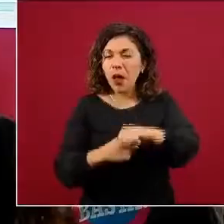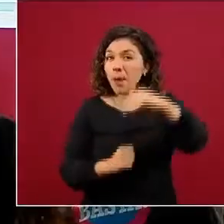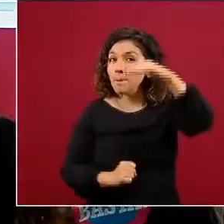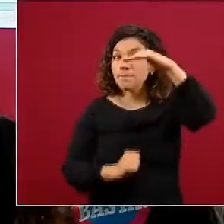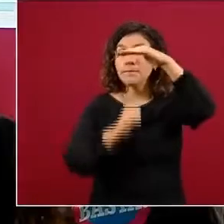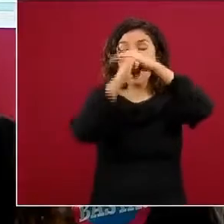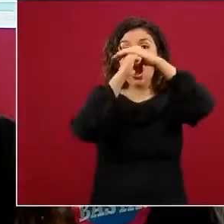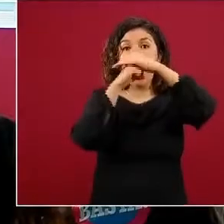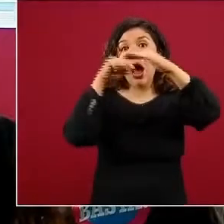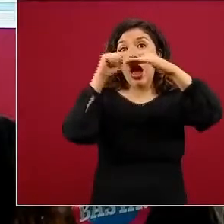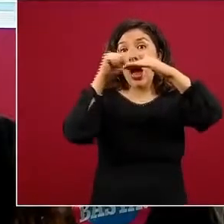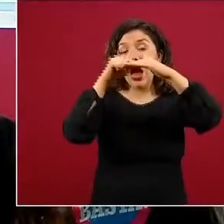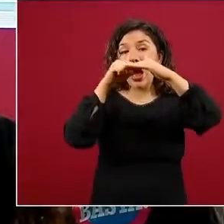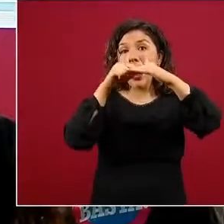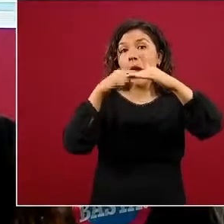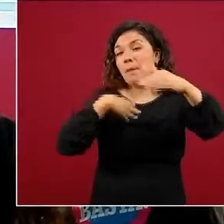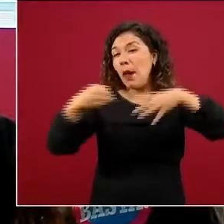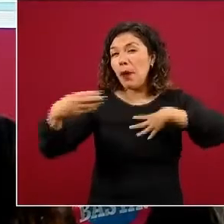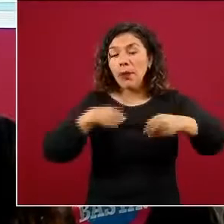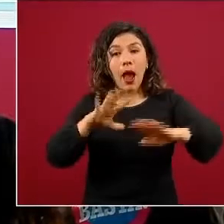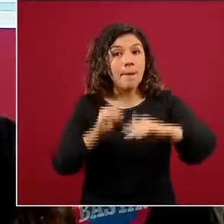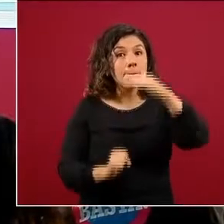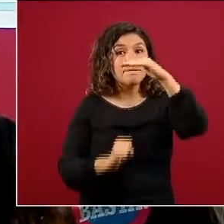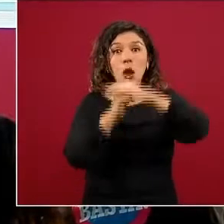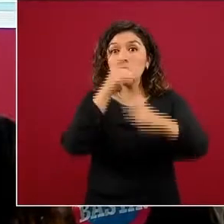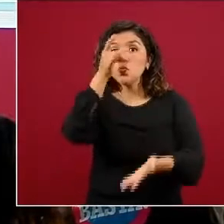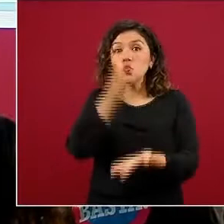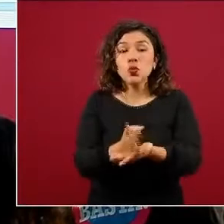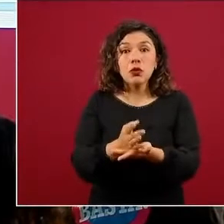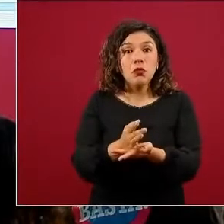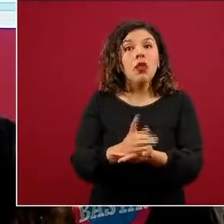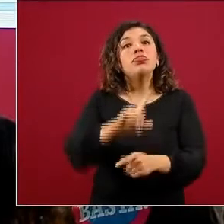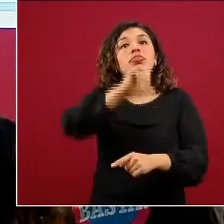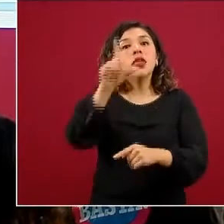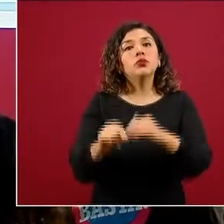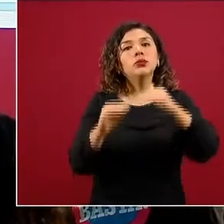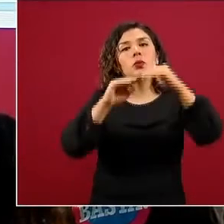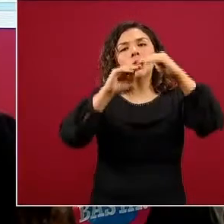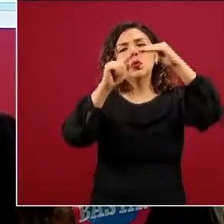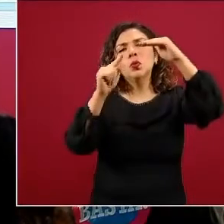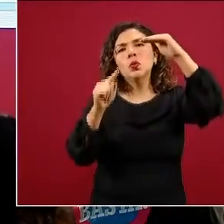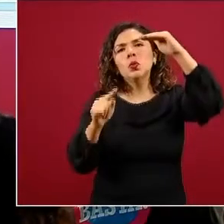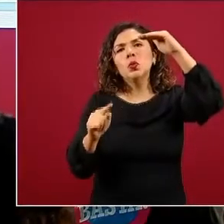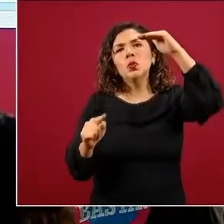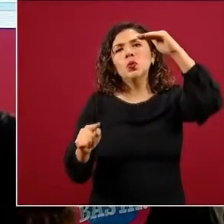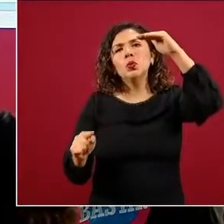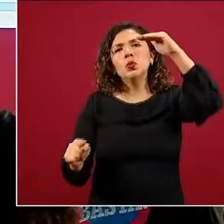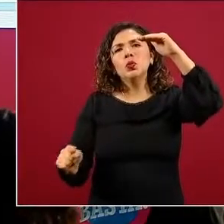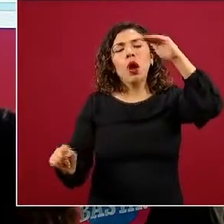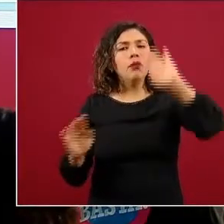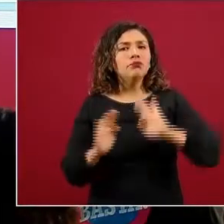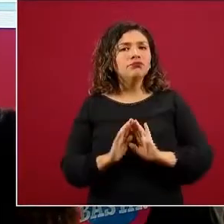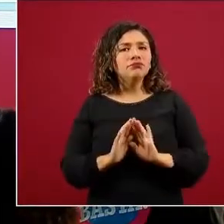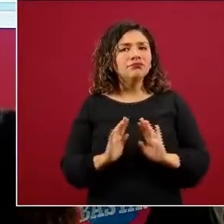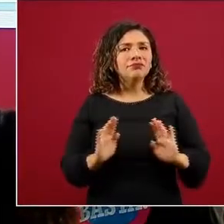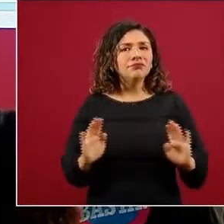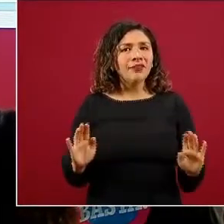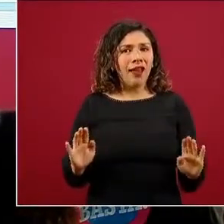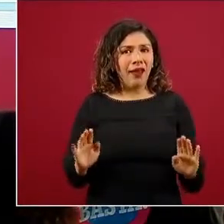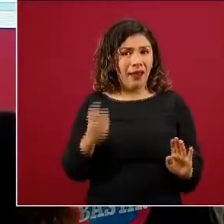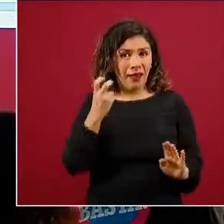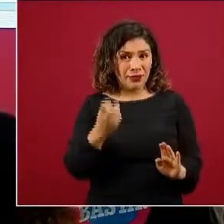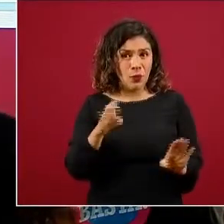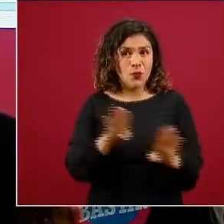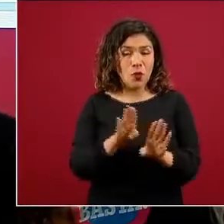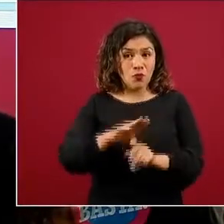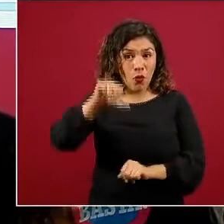un máximo también en los contagios y que posteriormente vendrá una situación en la que los